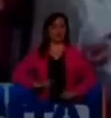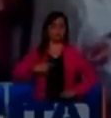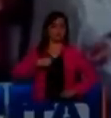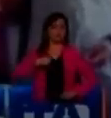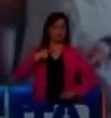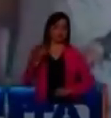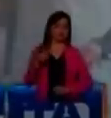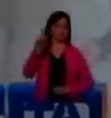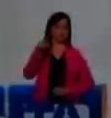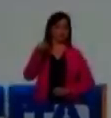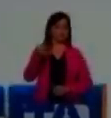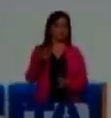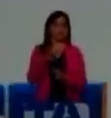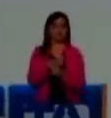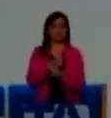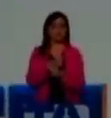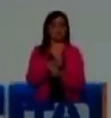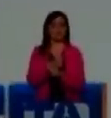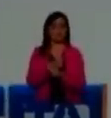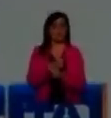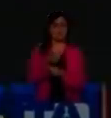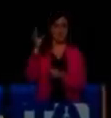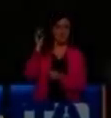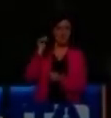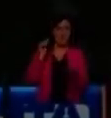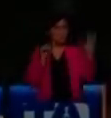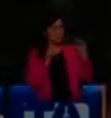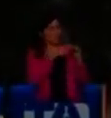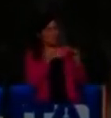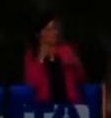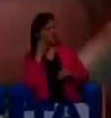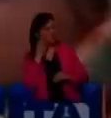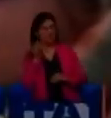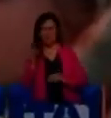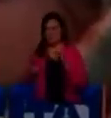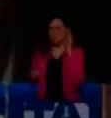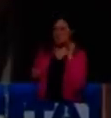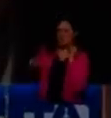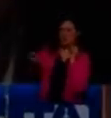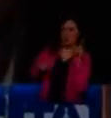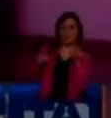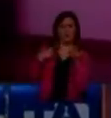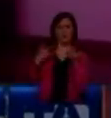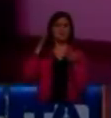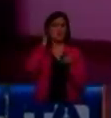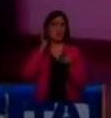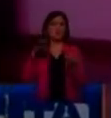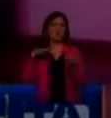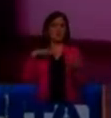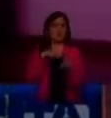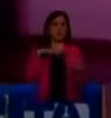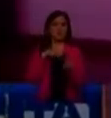la necesidad de hacer algo porque escuchaba más y más este tipo de agresiones a nuestras mujeres y no pasaba